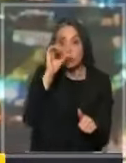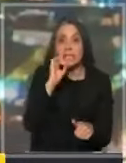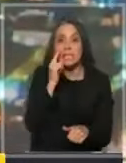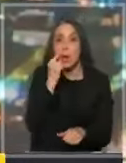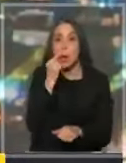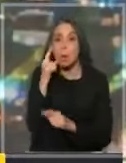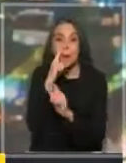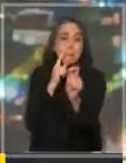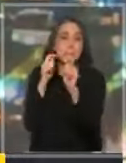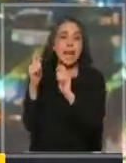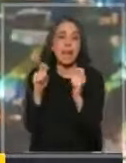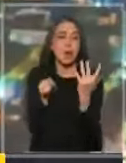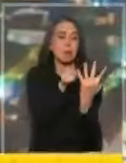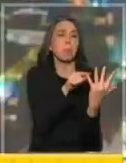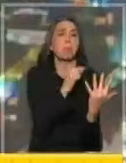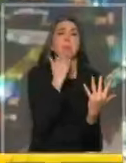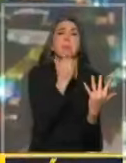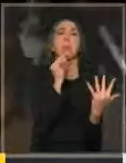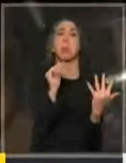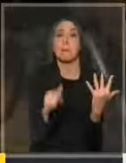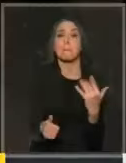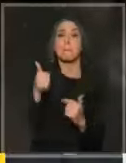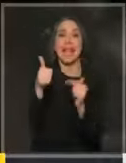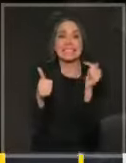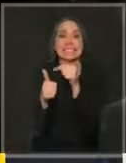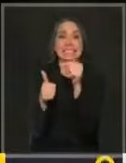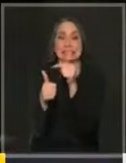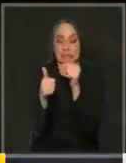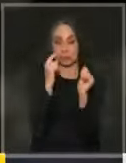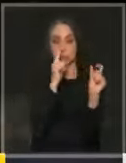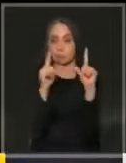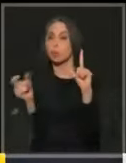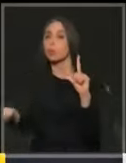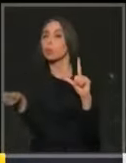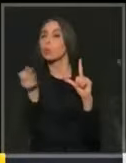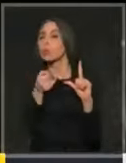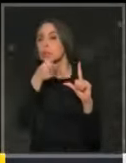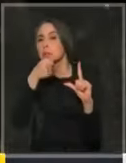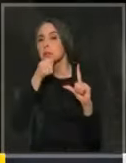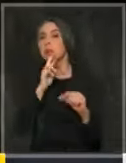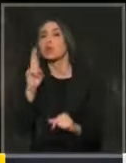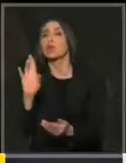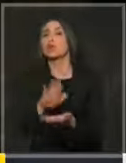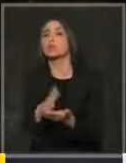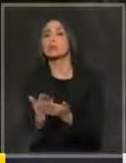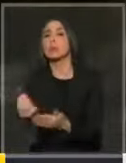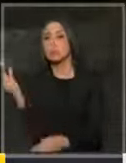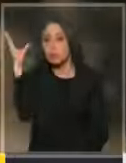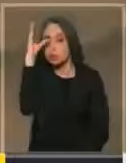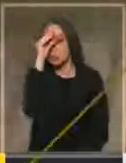peligroso de todos estos sujetos, y los detalles nos los va a contar Sebastián Ávila a esta hora. Seba, ¿cómo estás? Buenas noches.